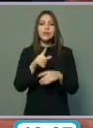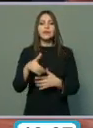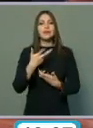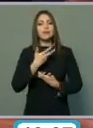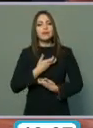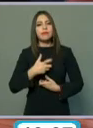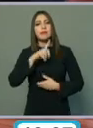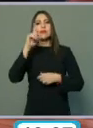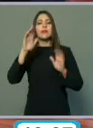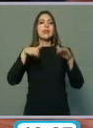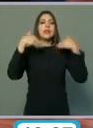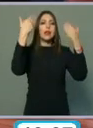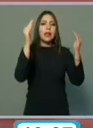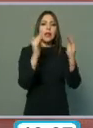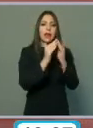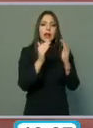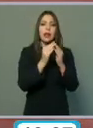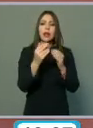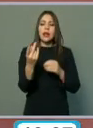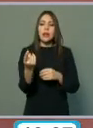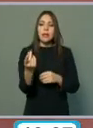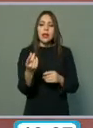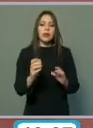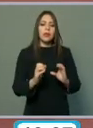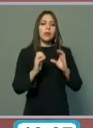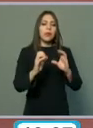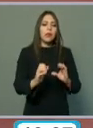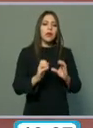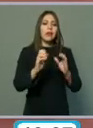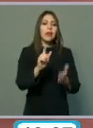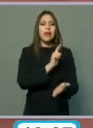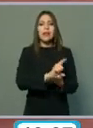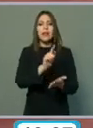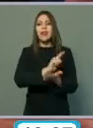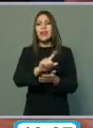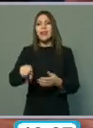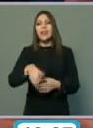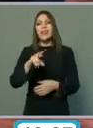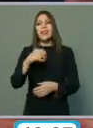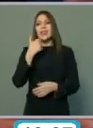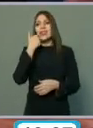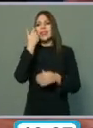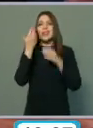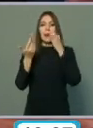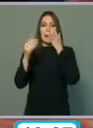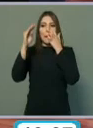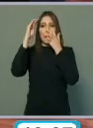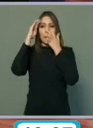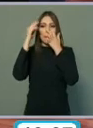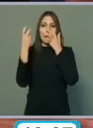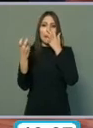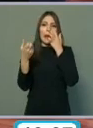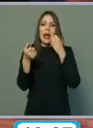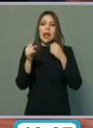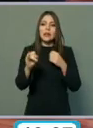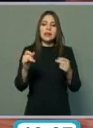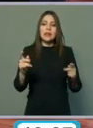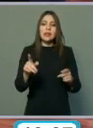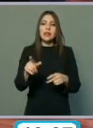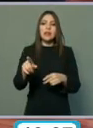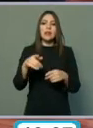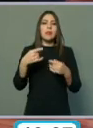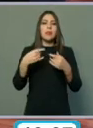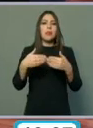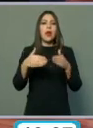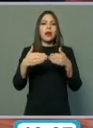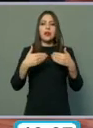cuidado, la limpieza, la atención del perro era una carga para la familia que no consideró que esto iba a suceder. Claro. Le abrían la